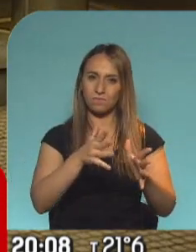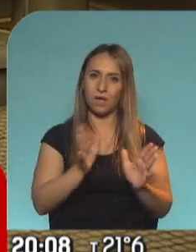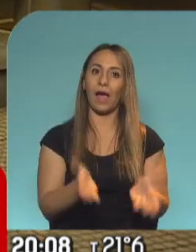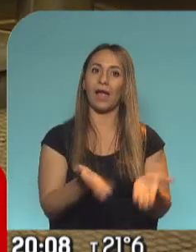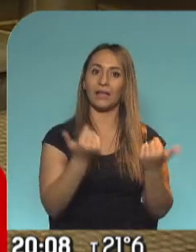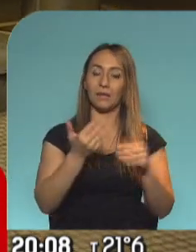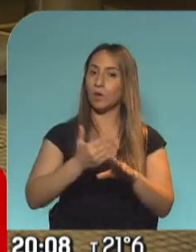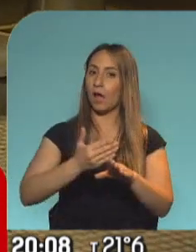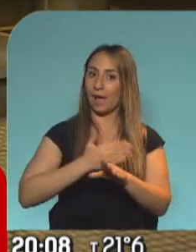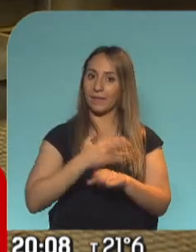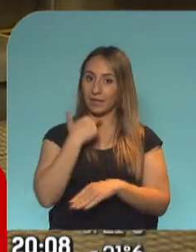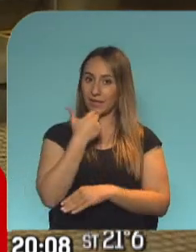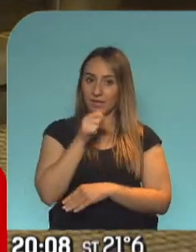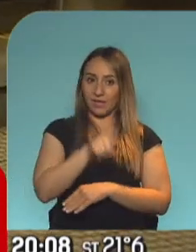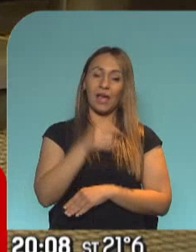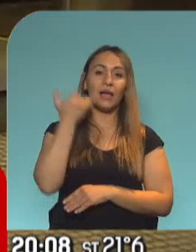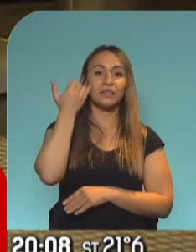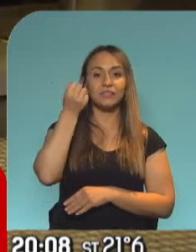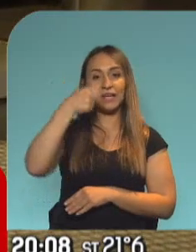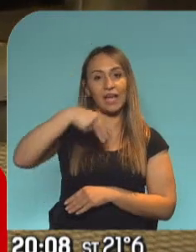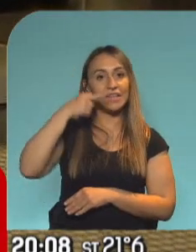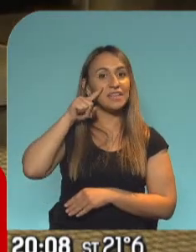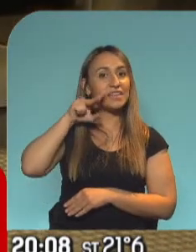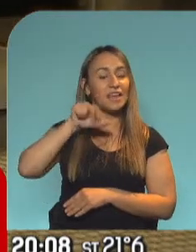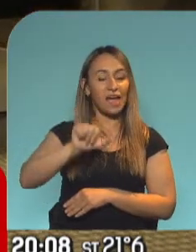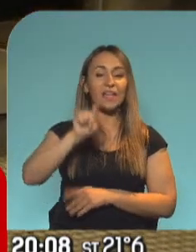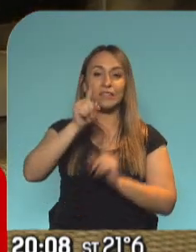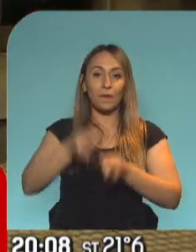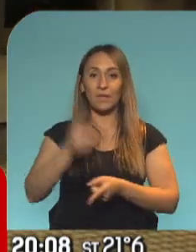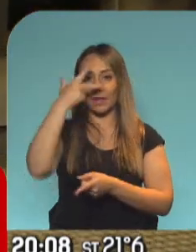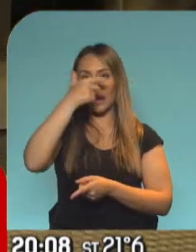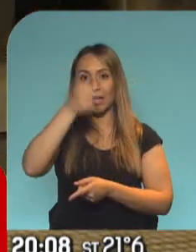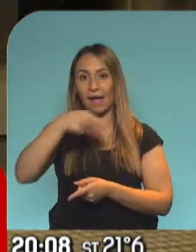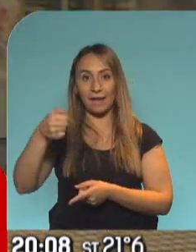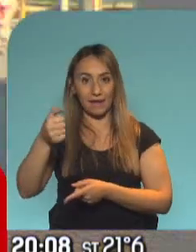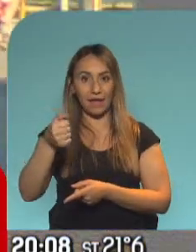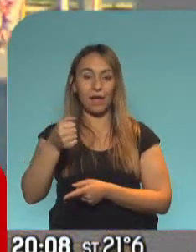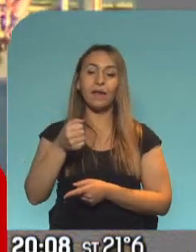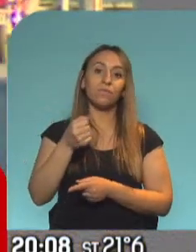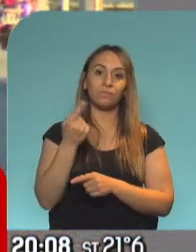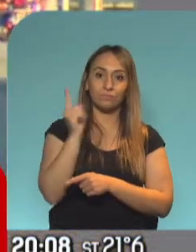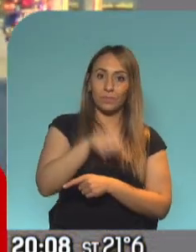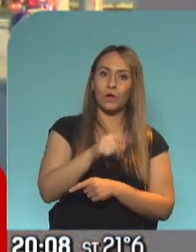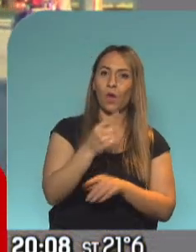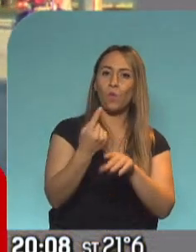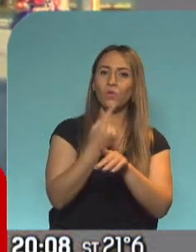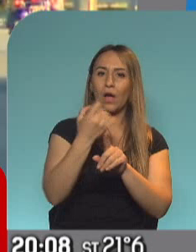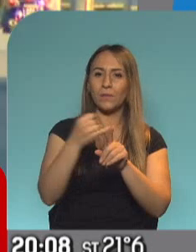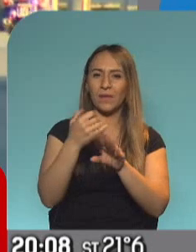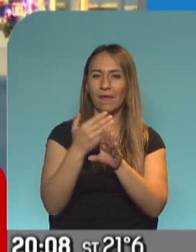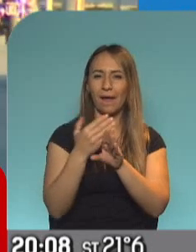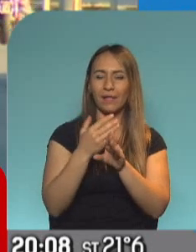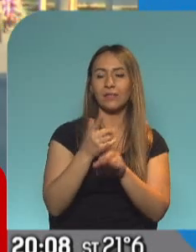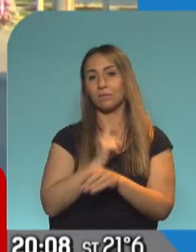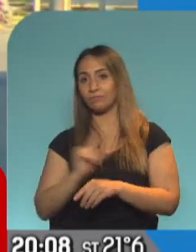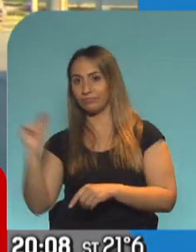aquí su hija giannina y también sana que se habían retirado por lo menos una hora y media antes que lo que finalmente lo hizo